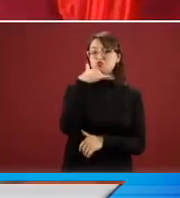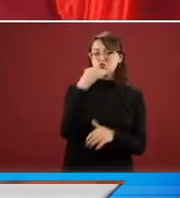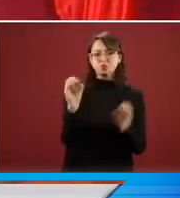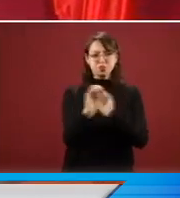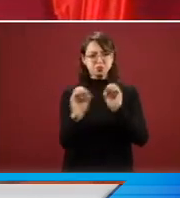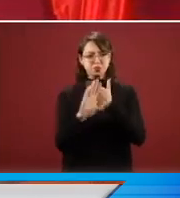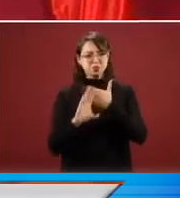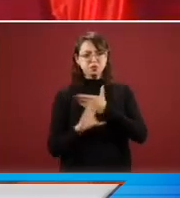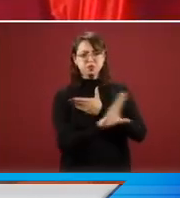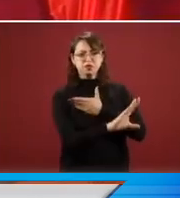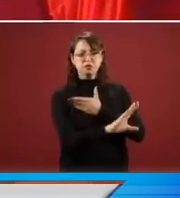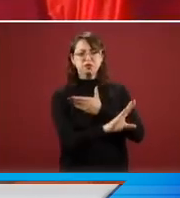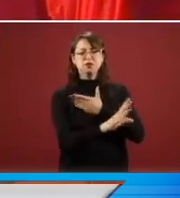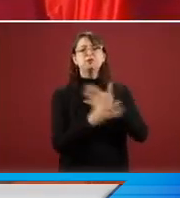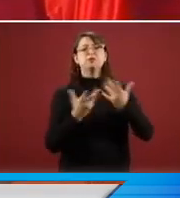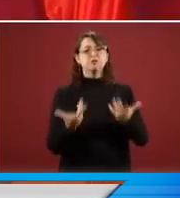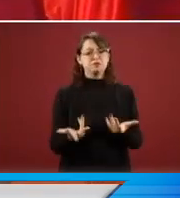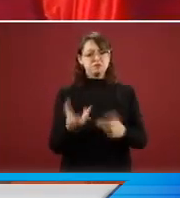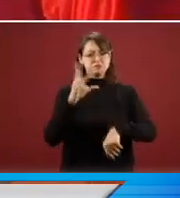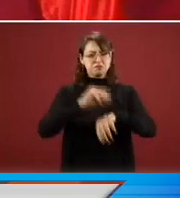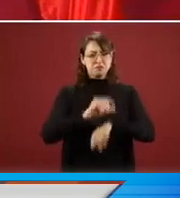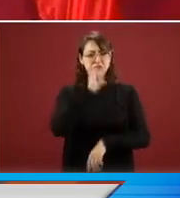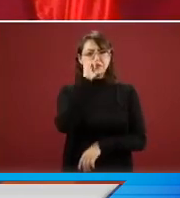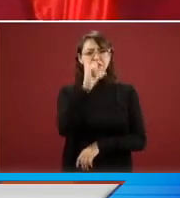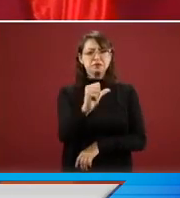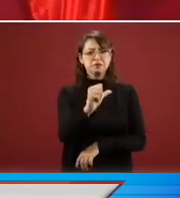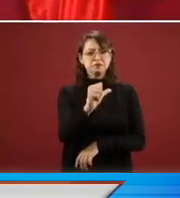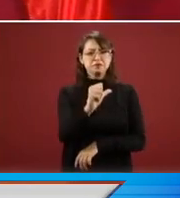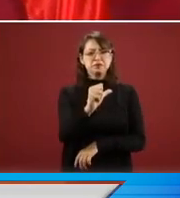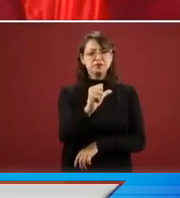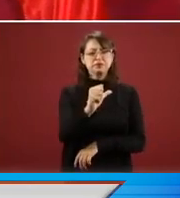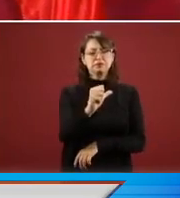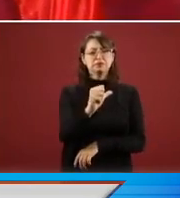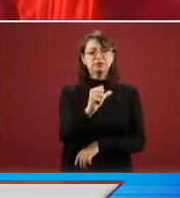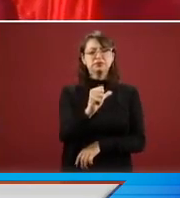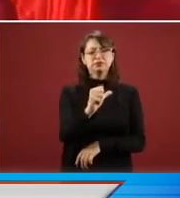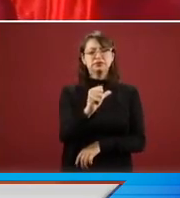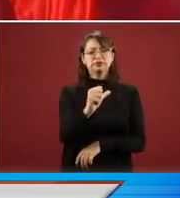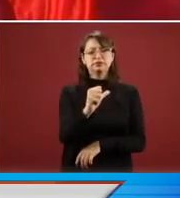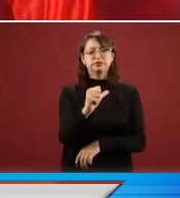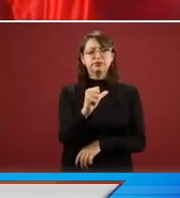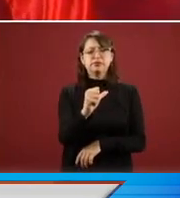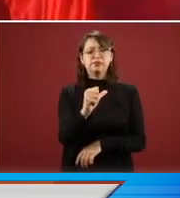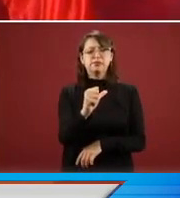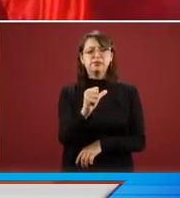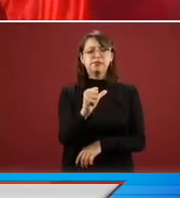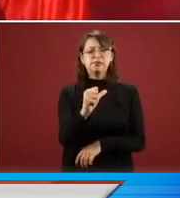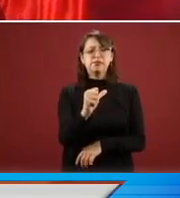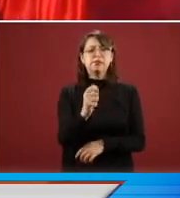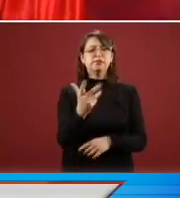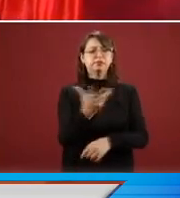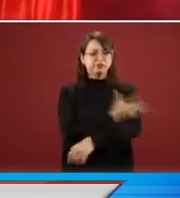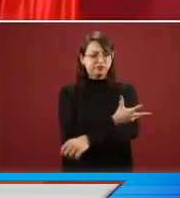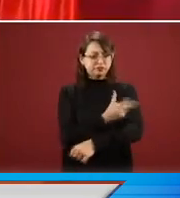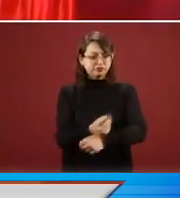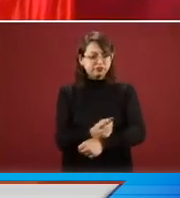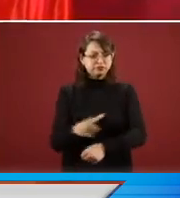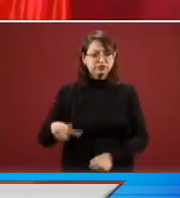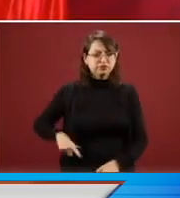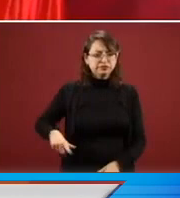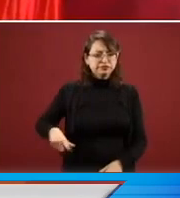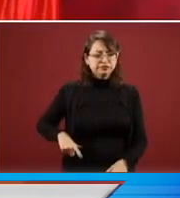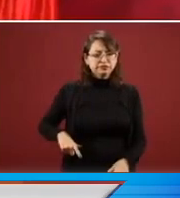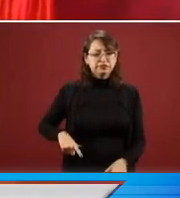acabando el derecho al asilo, que para México es un derecho sagrado, es parte del derecho internacional, y México la hará valer porque es cuestión de